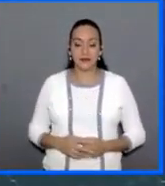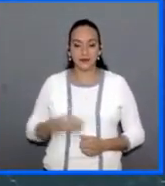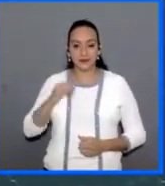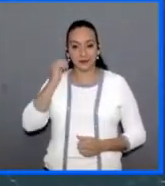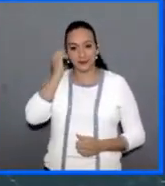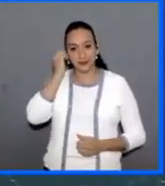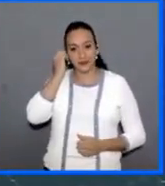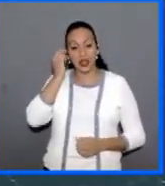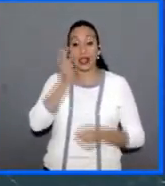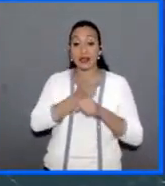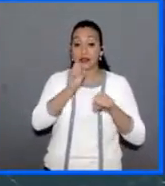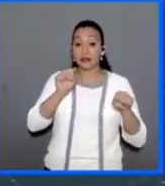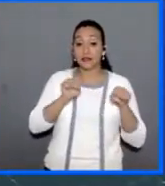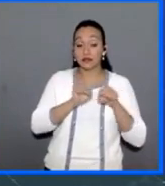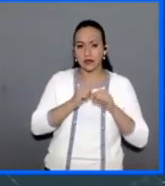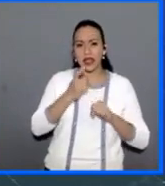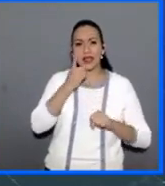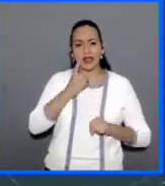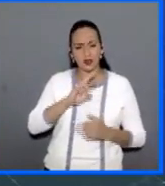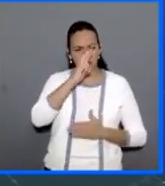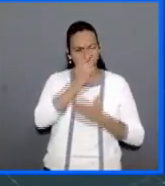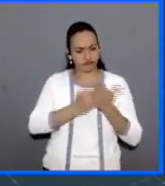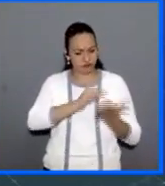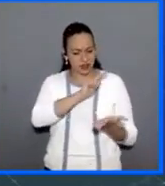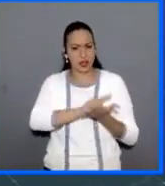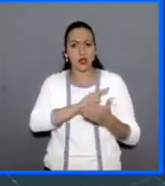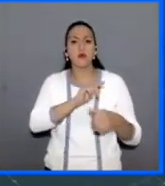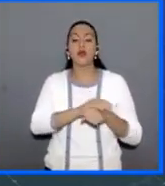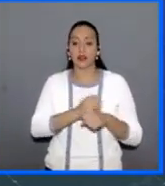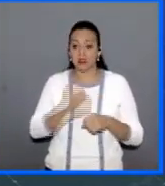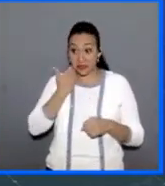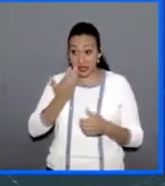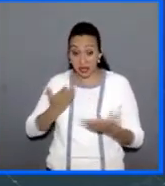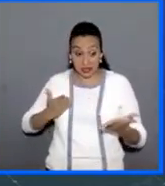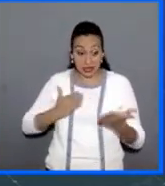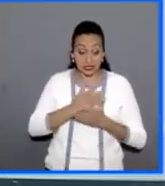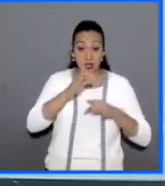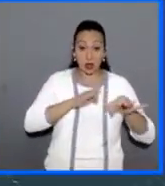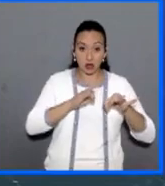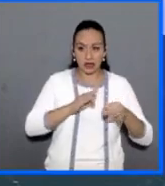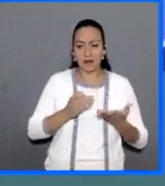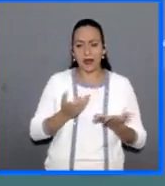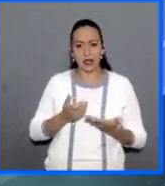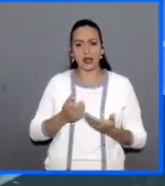es ilegal establecer como requisito para acceder a un empleo el examen de VIH.